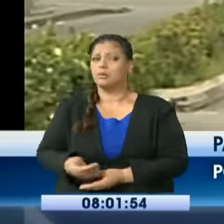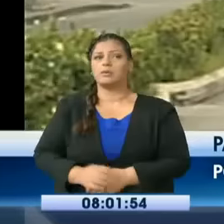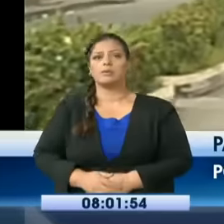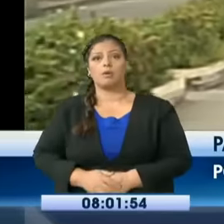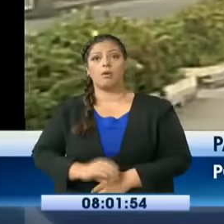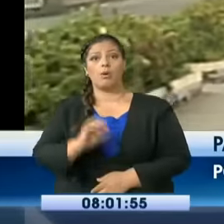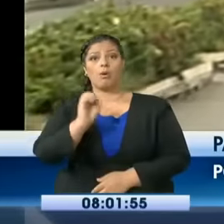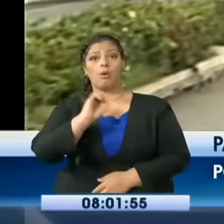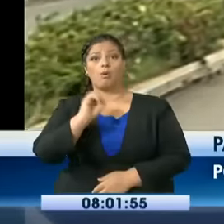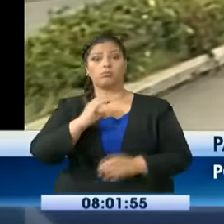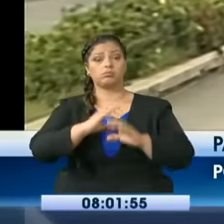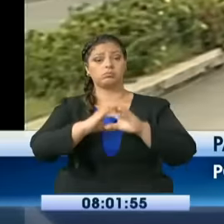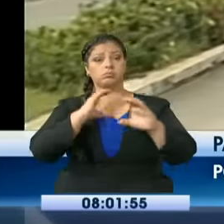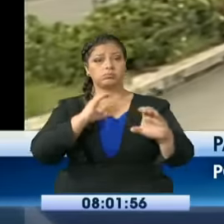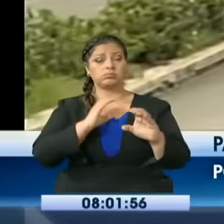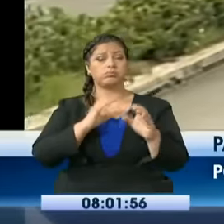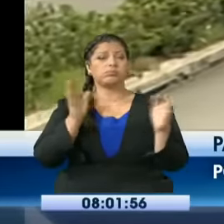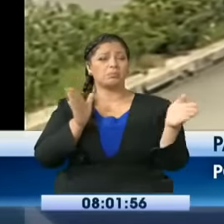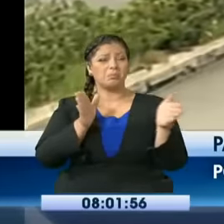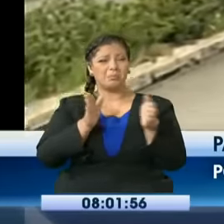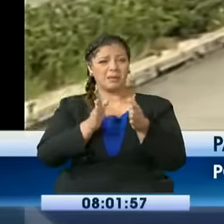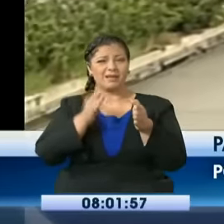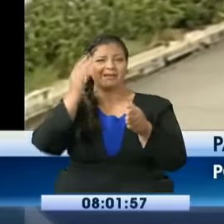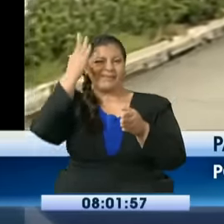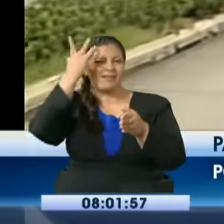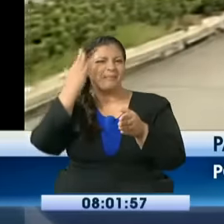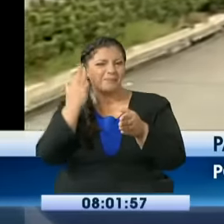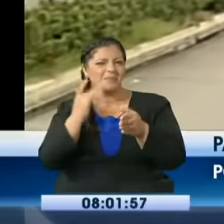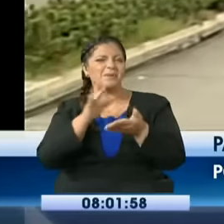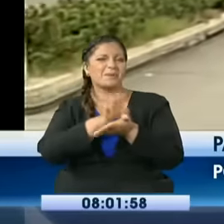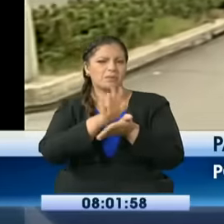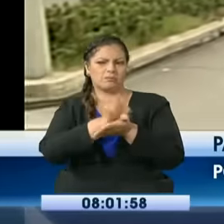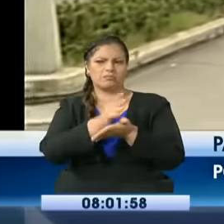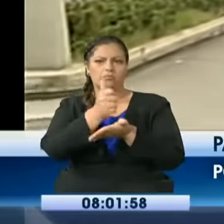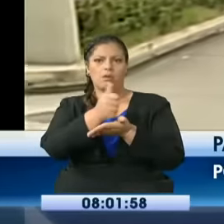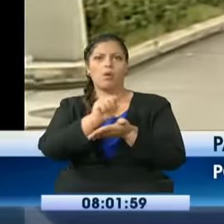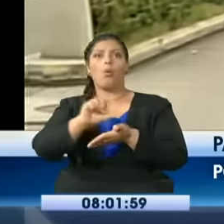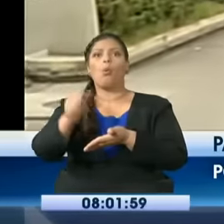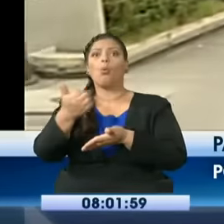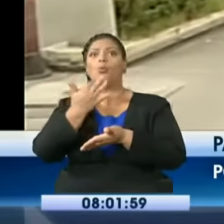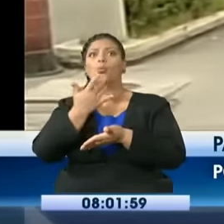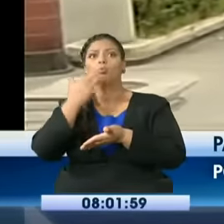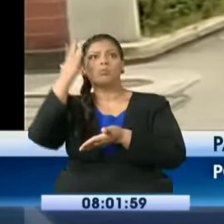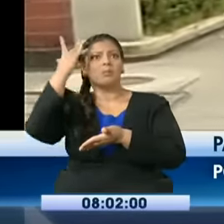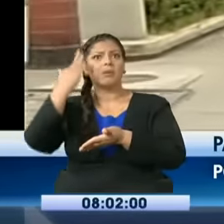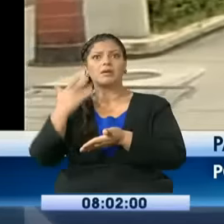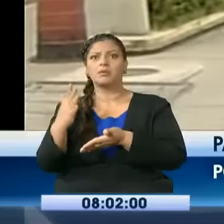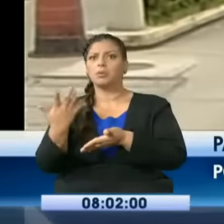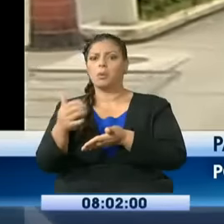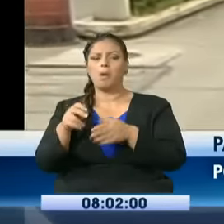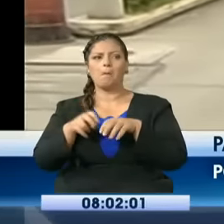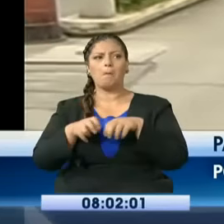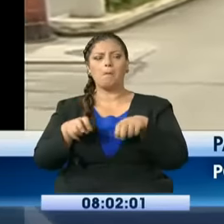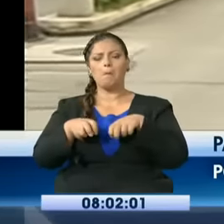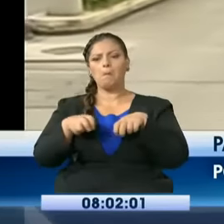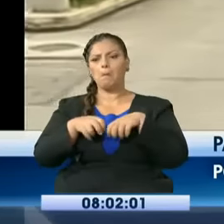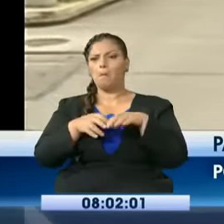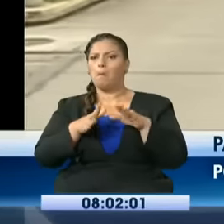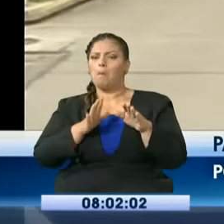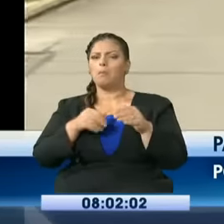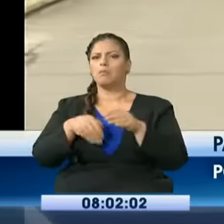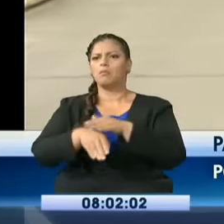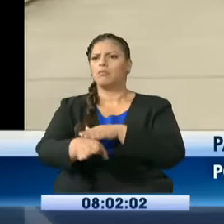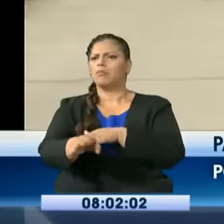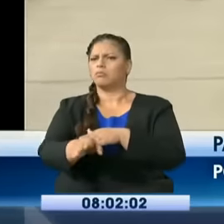los estudiantes de esa institución educativa. La respuesta del municipio es que se tiene que abrir la entrada para